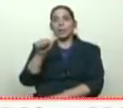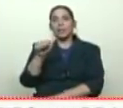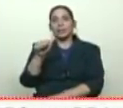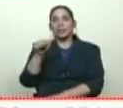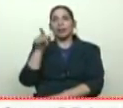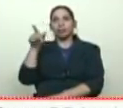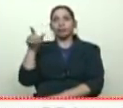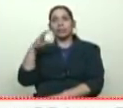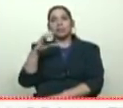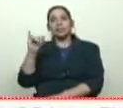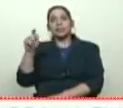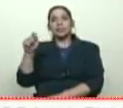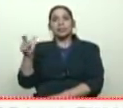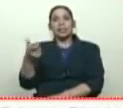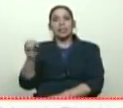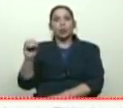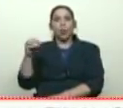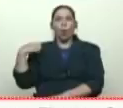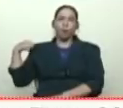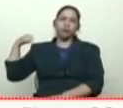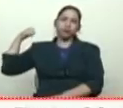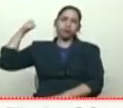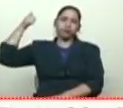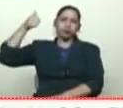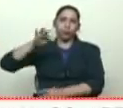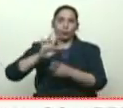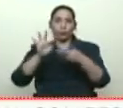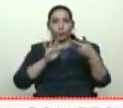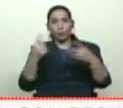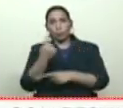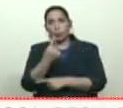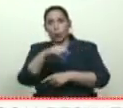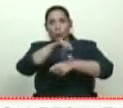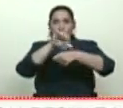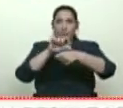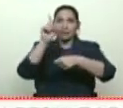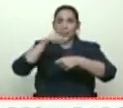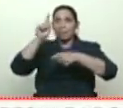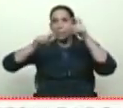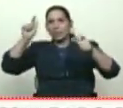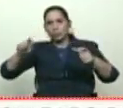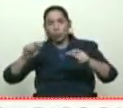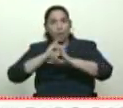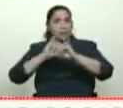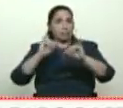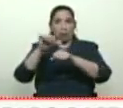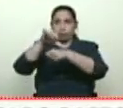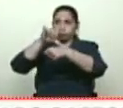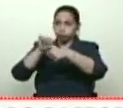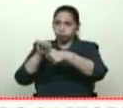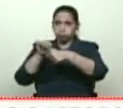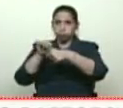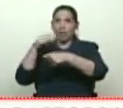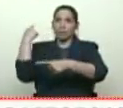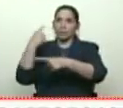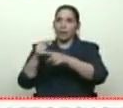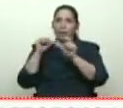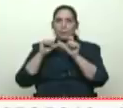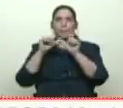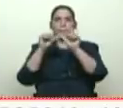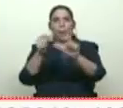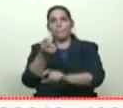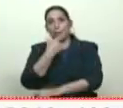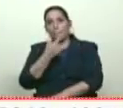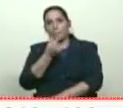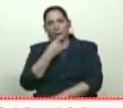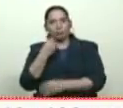que viene años funcionando, no solo para las operaciones, sino gente que ya está operada, tiene que mantener el